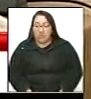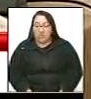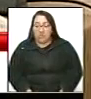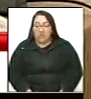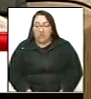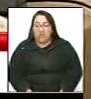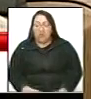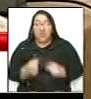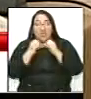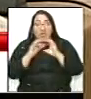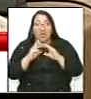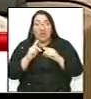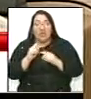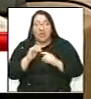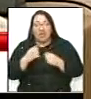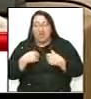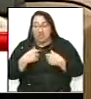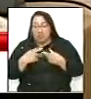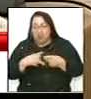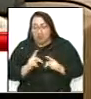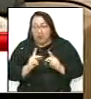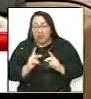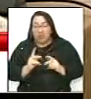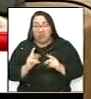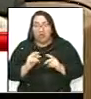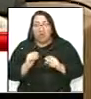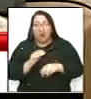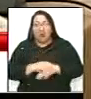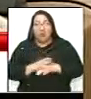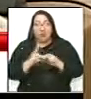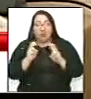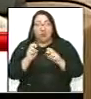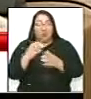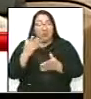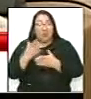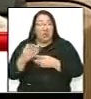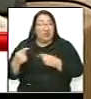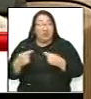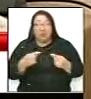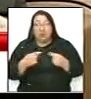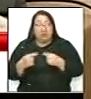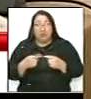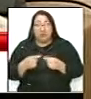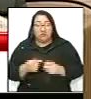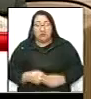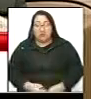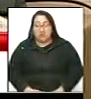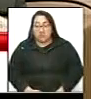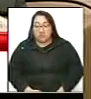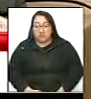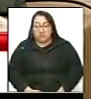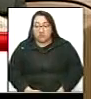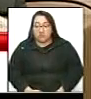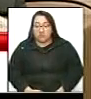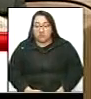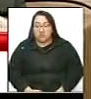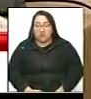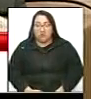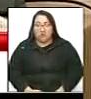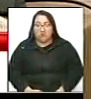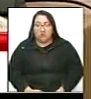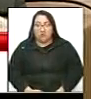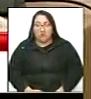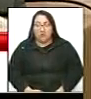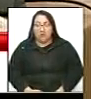a la Presidencia que, siendo un tema controversial el hecho de que si se consideran o no las declaraciones de los